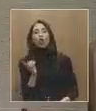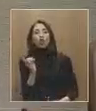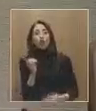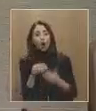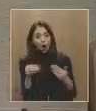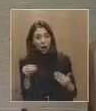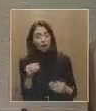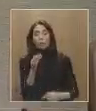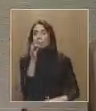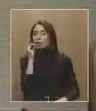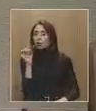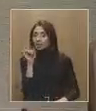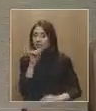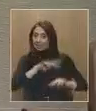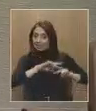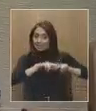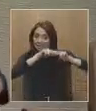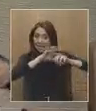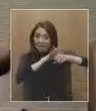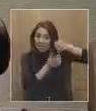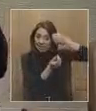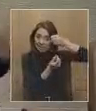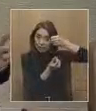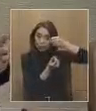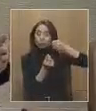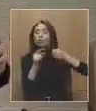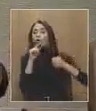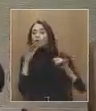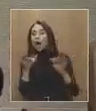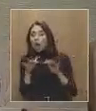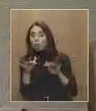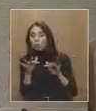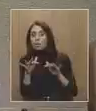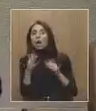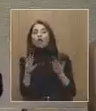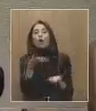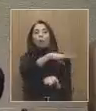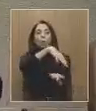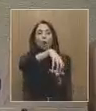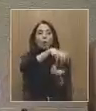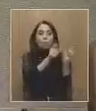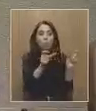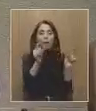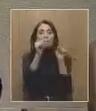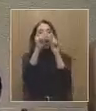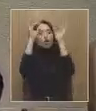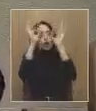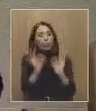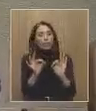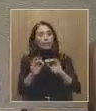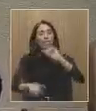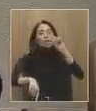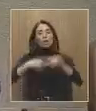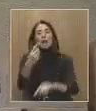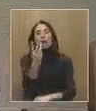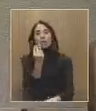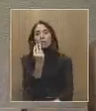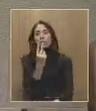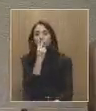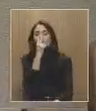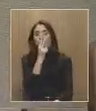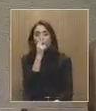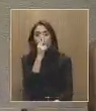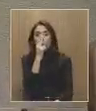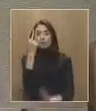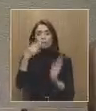quiero decirle que esos recursos van a ser usados como el pueblo lo defina el próximo 13